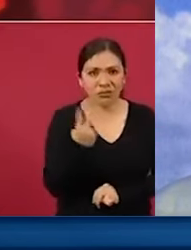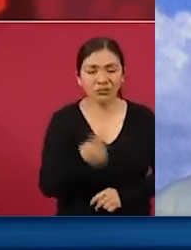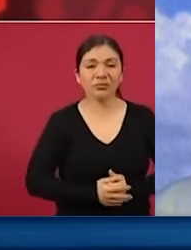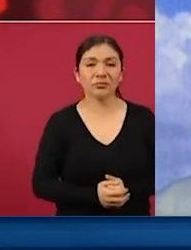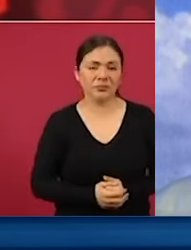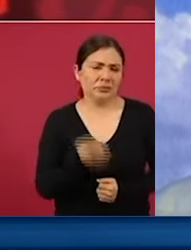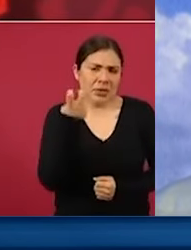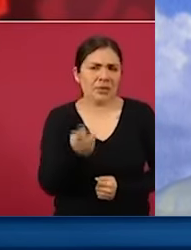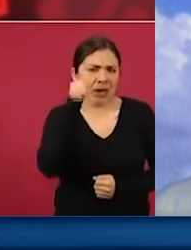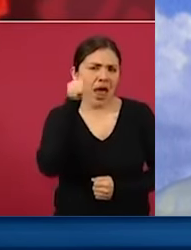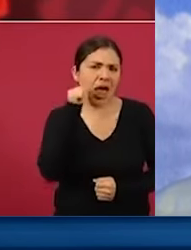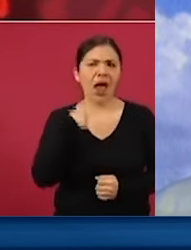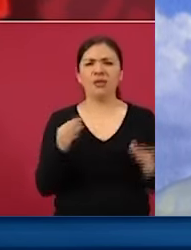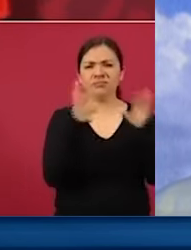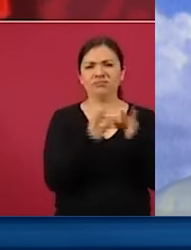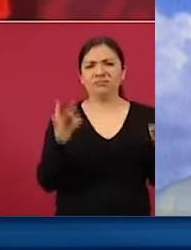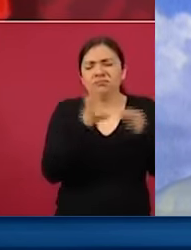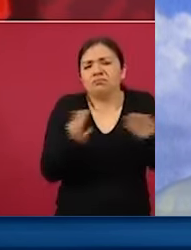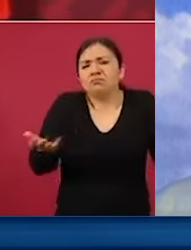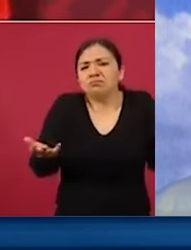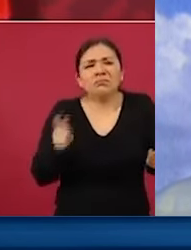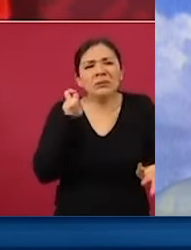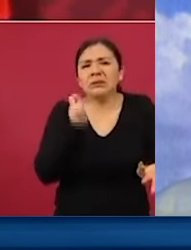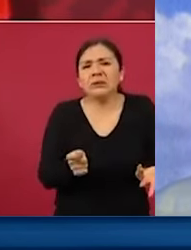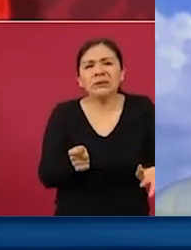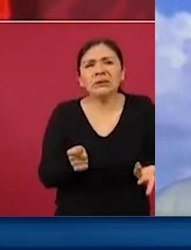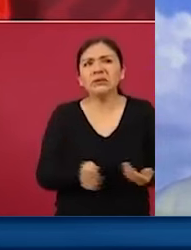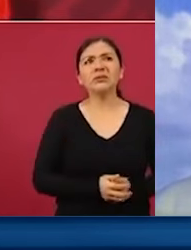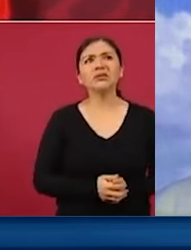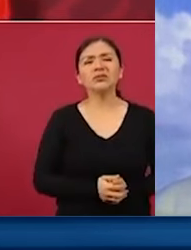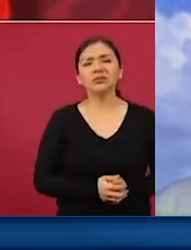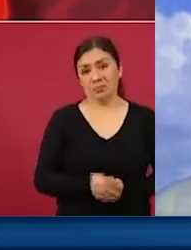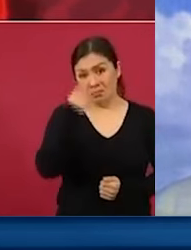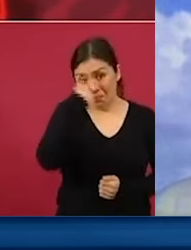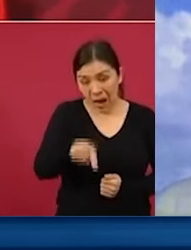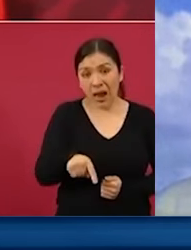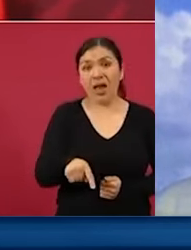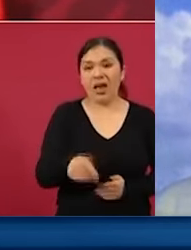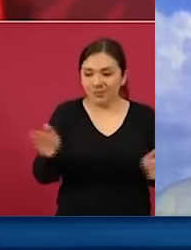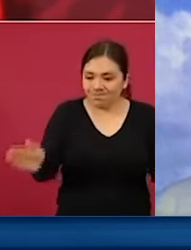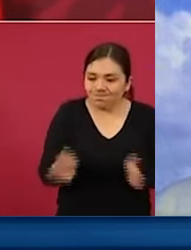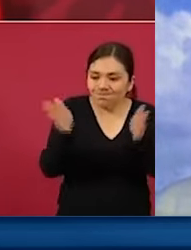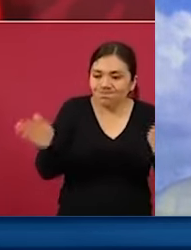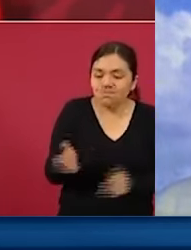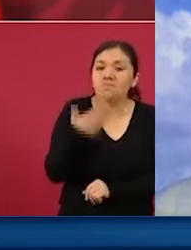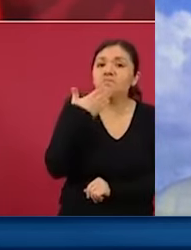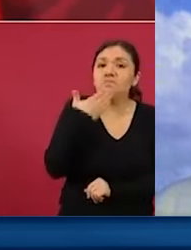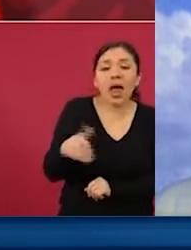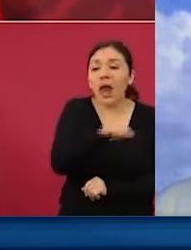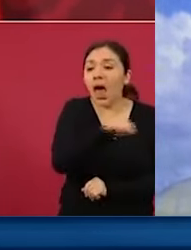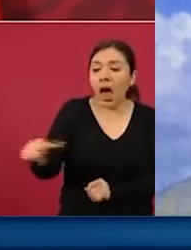justicia, que buena parte de los delitos no son perseguidos, la tasa de impunidad